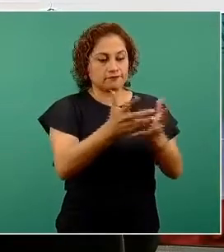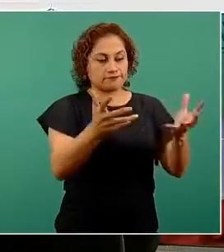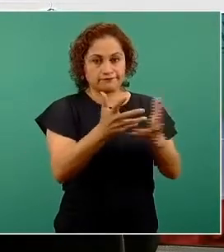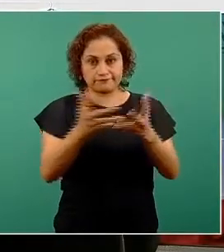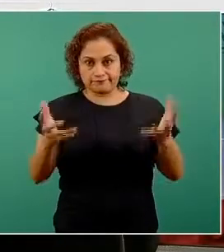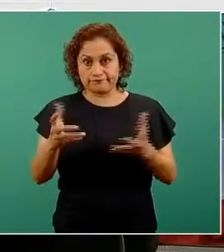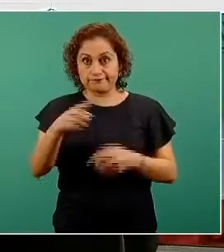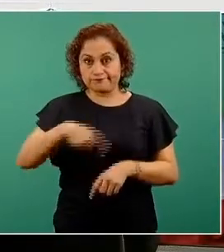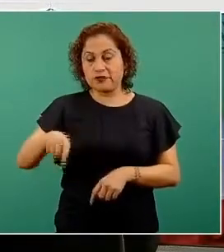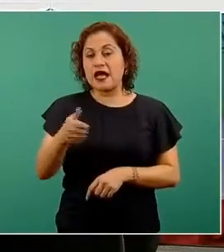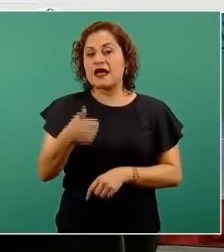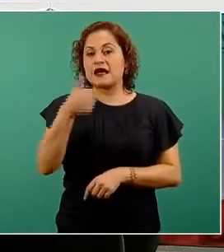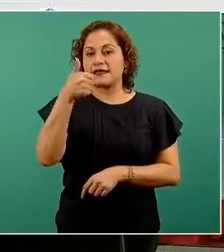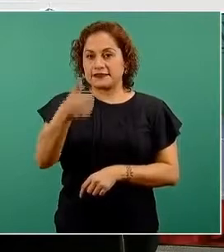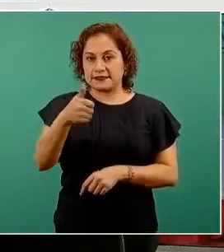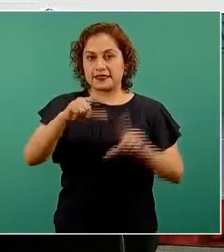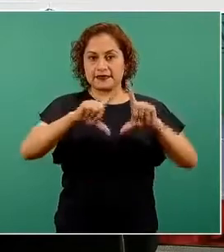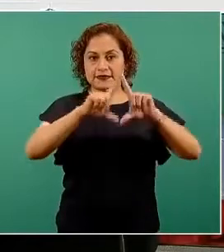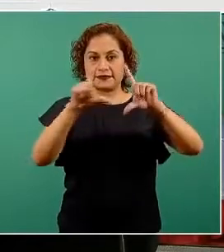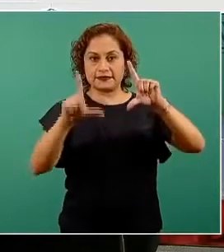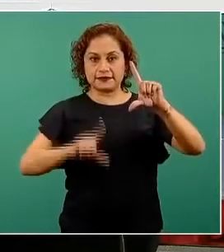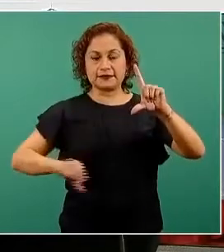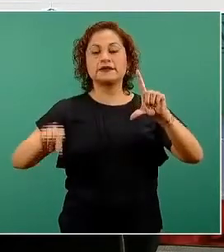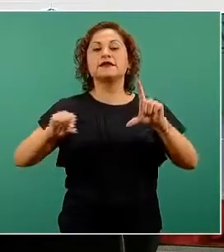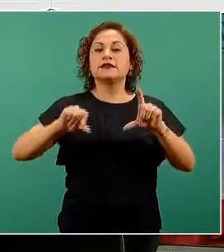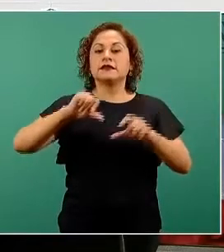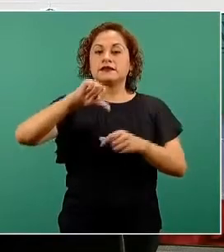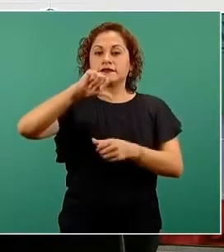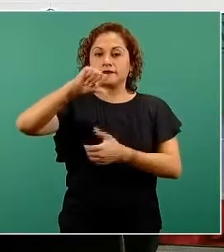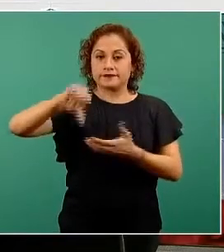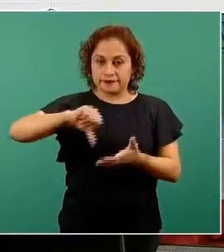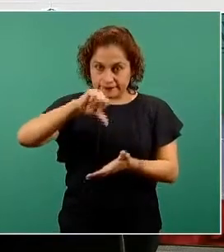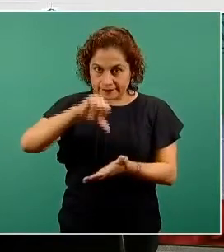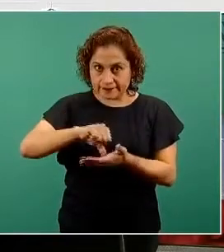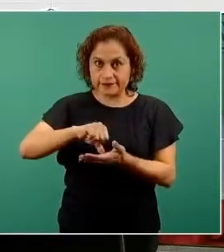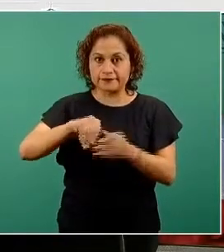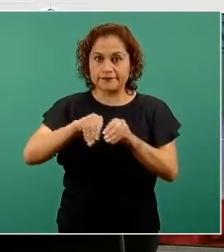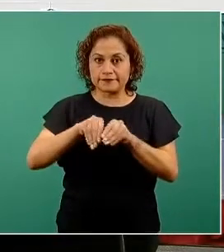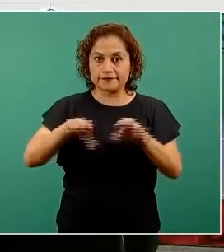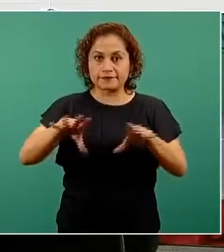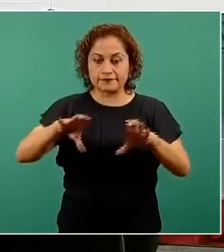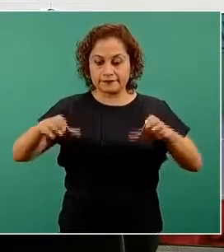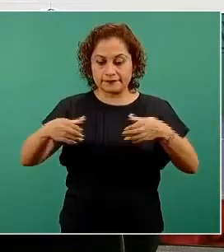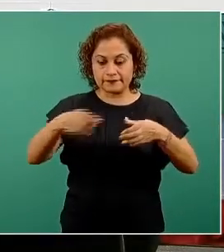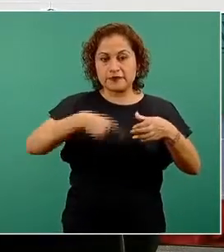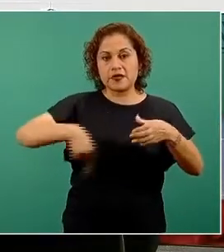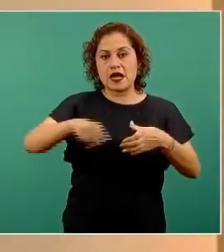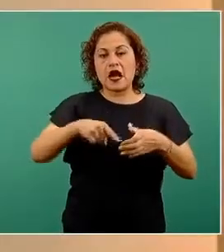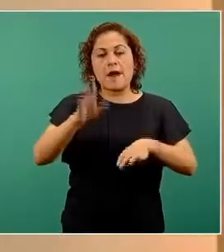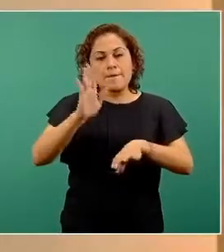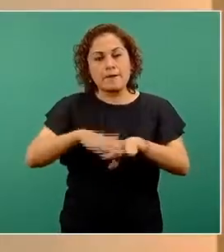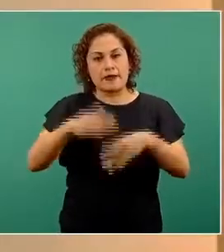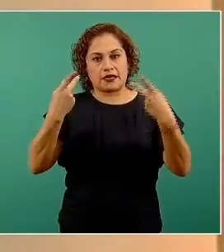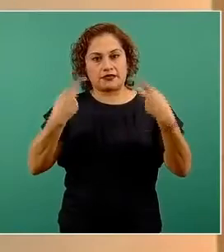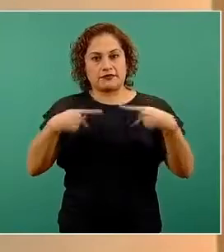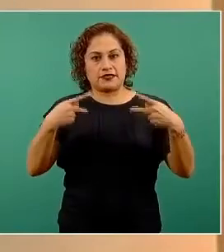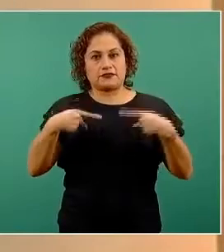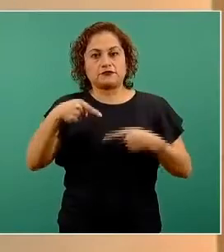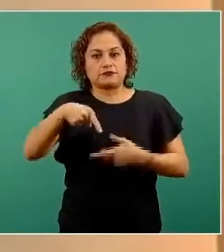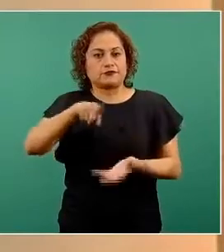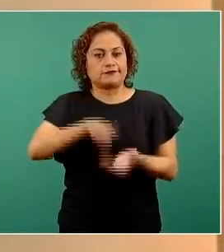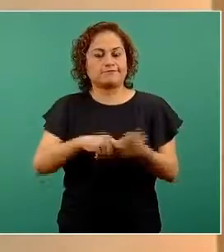la zona central del país, porque son las zonas más pobladas, que además tienen la mayor